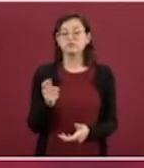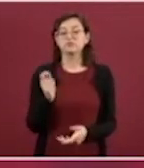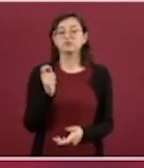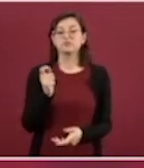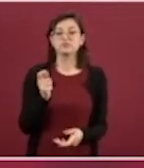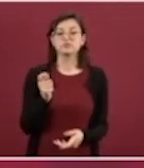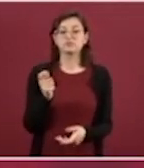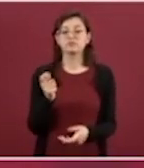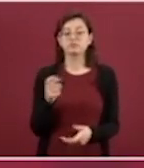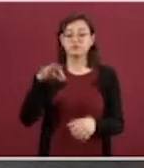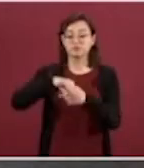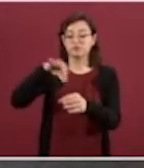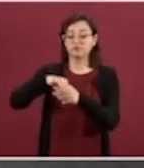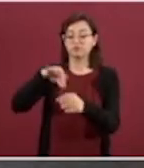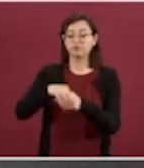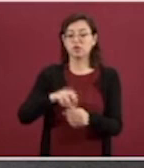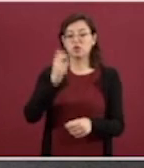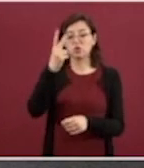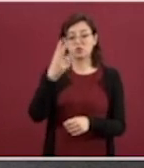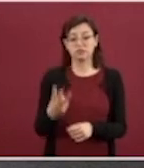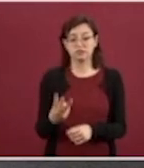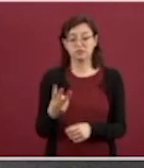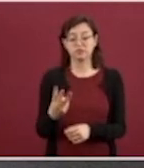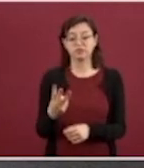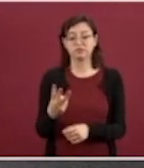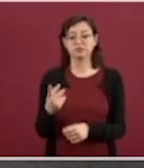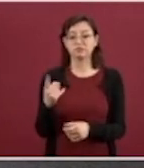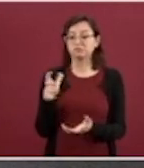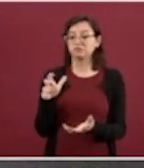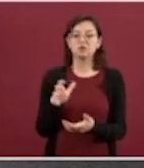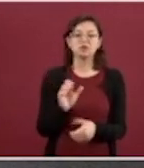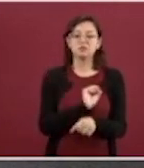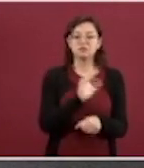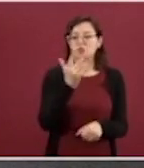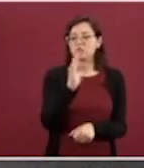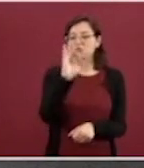2/3 partes de votos, no es mayoría simple,